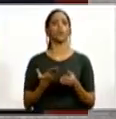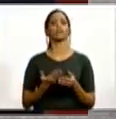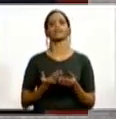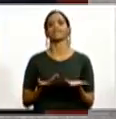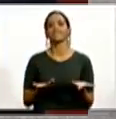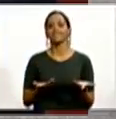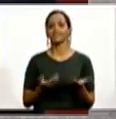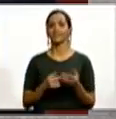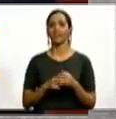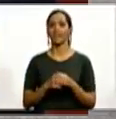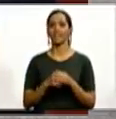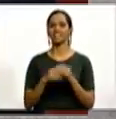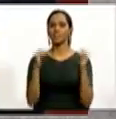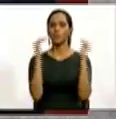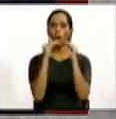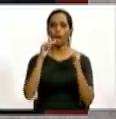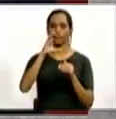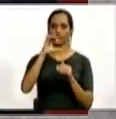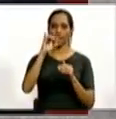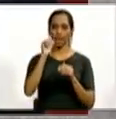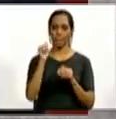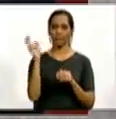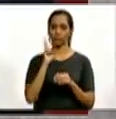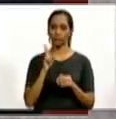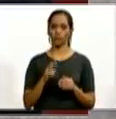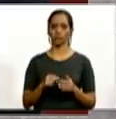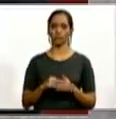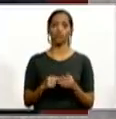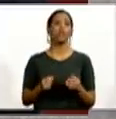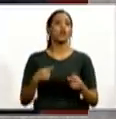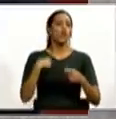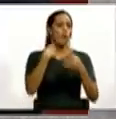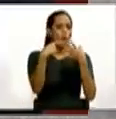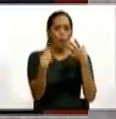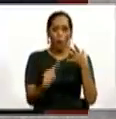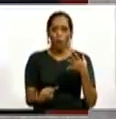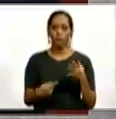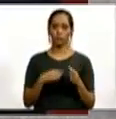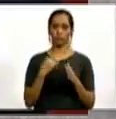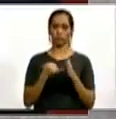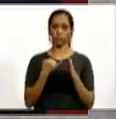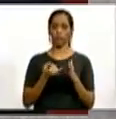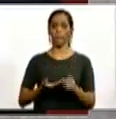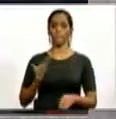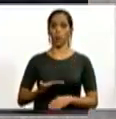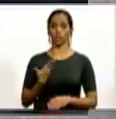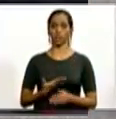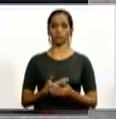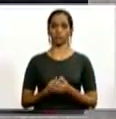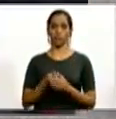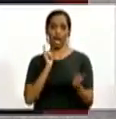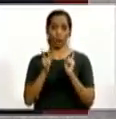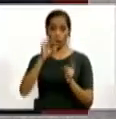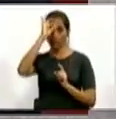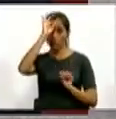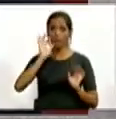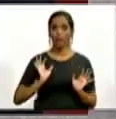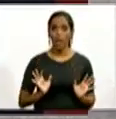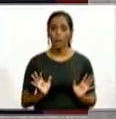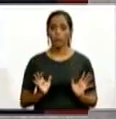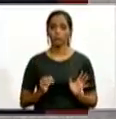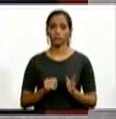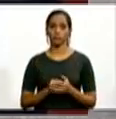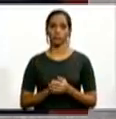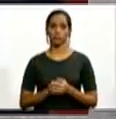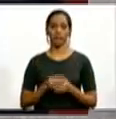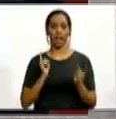a lo que él hacía en Venezuela, la Policía Judicial, y con otras agencias muy importantes, es decir... con algunas que no sabemos. Con algunas que